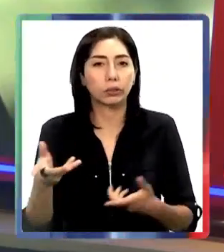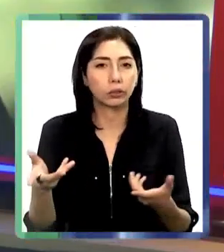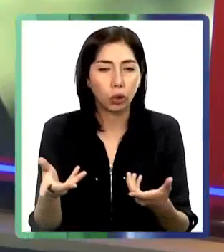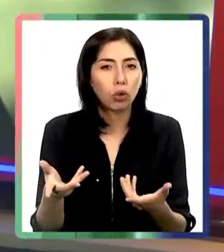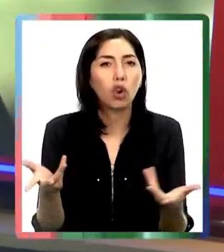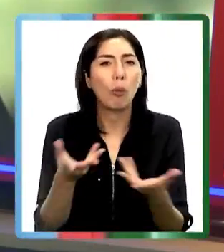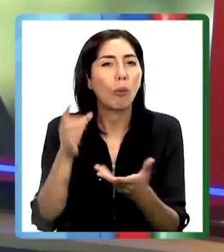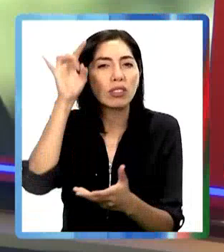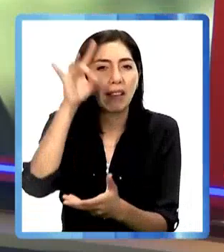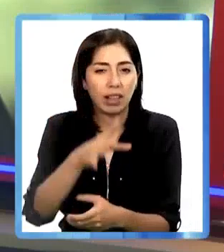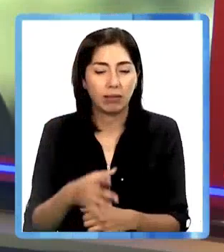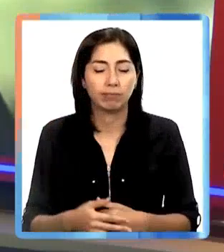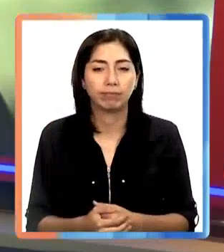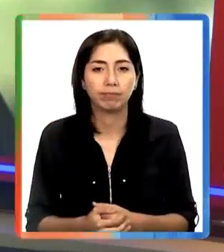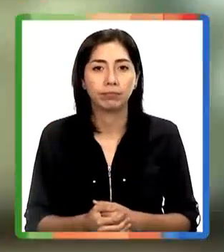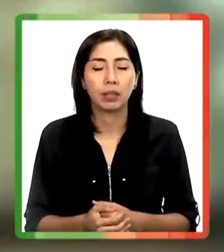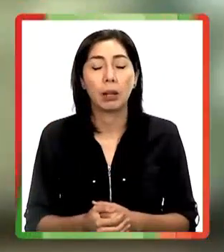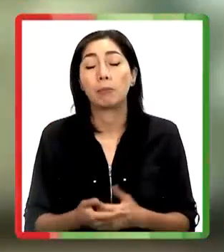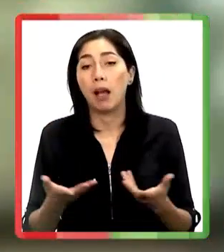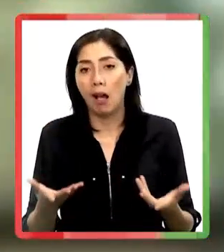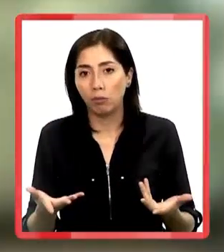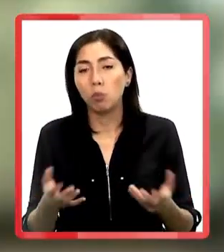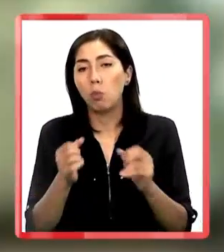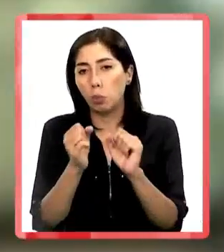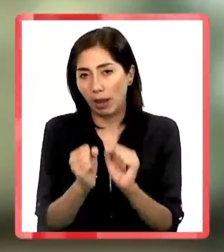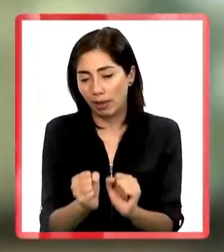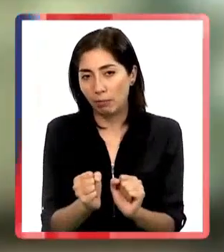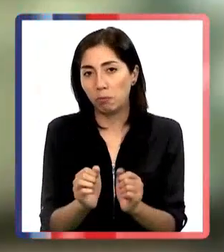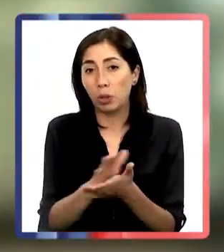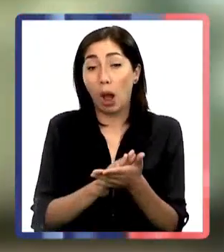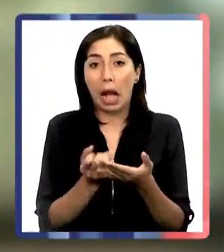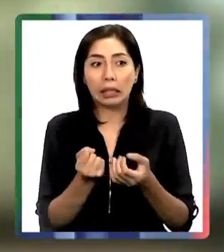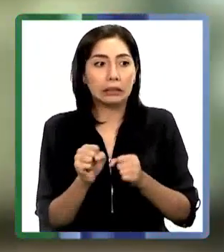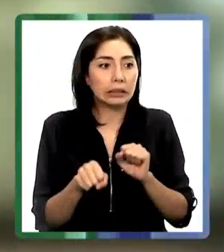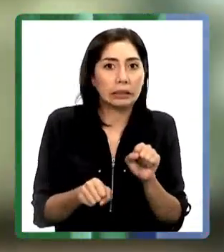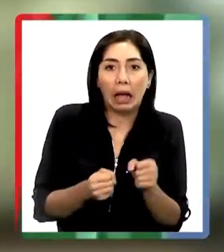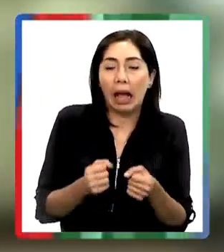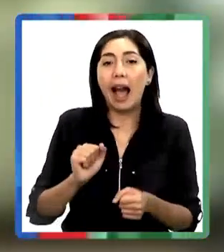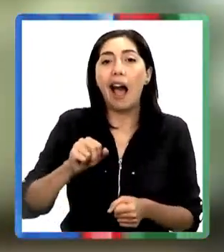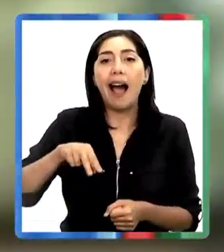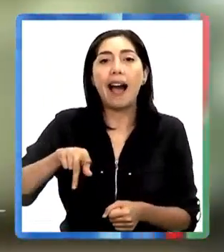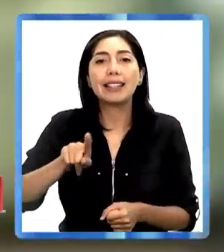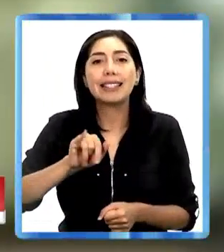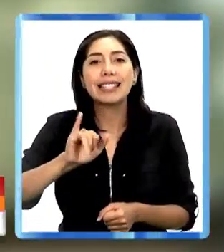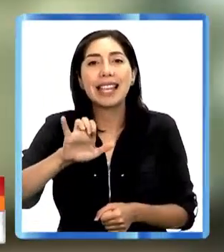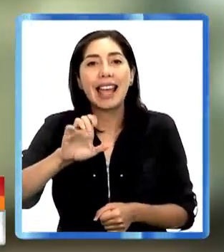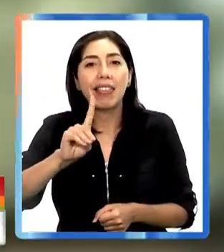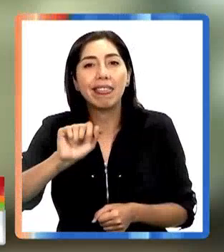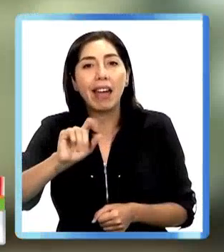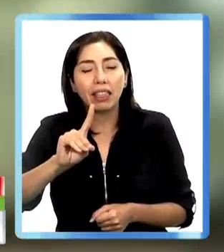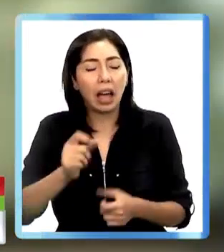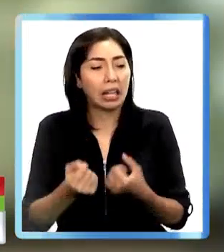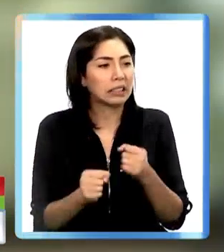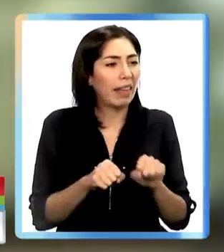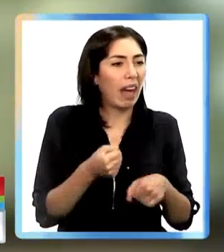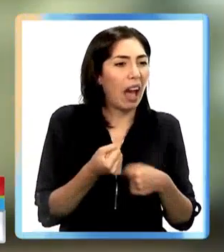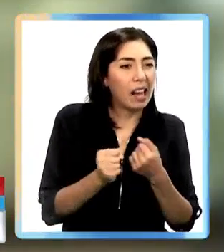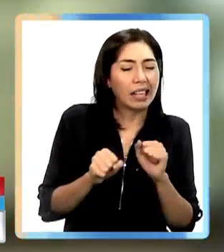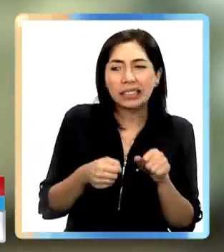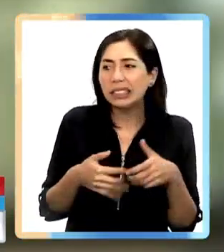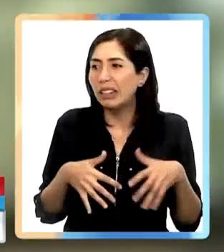pero ¿cuáles son los principales síntomas? Claro, fundamentalmente se puede presentar ansiedad, o sea, sentirme